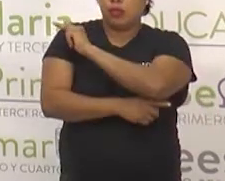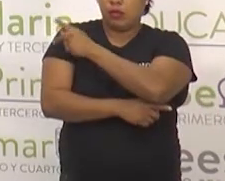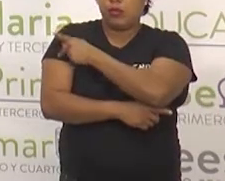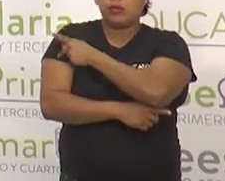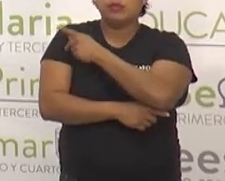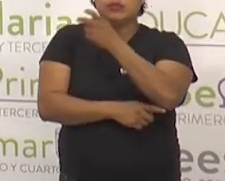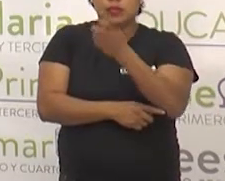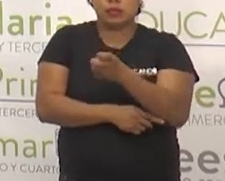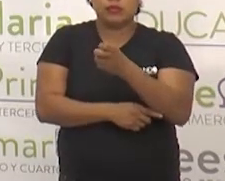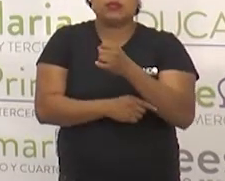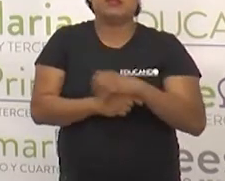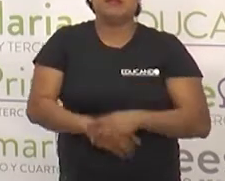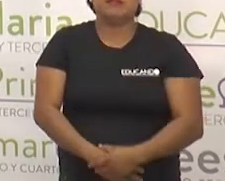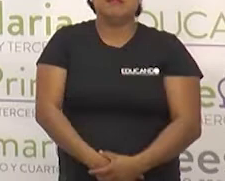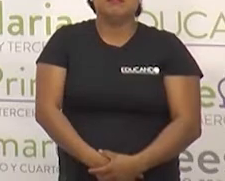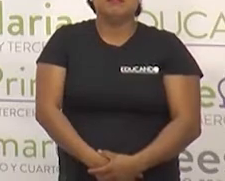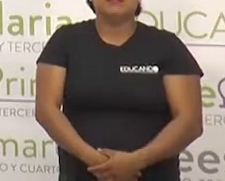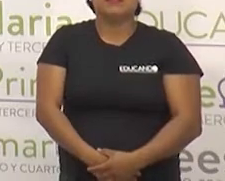proteínas y